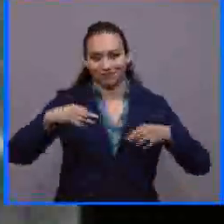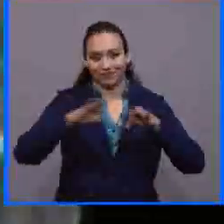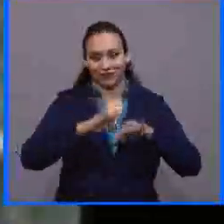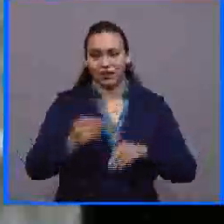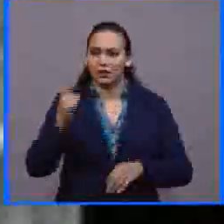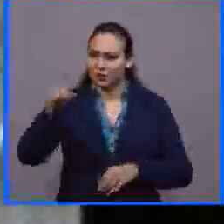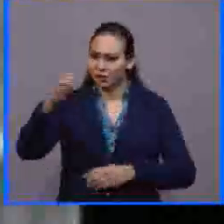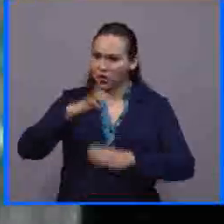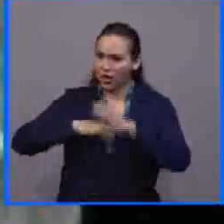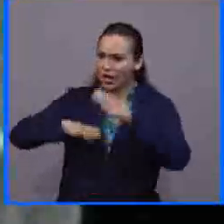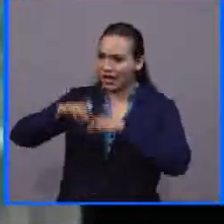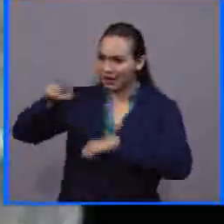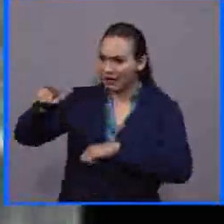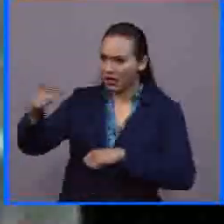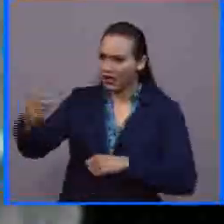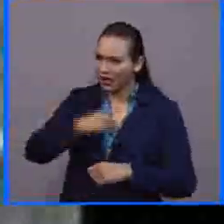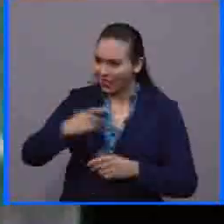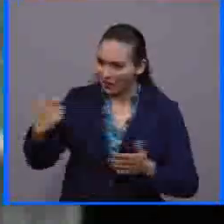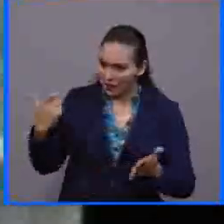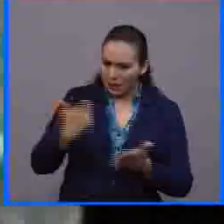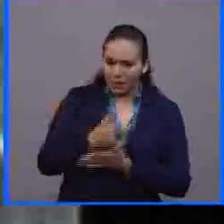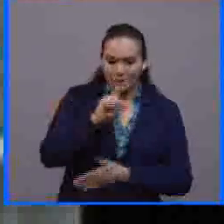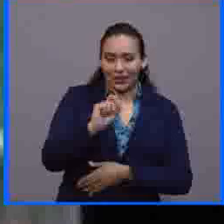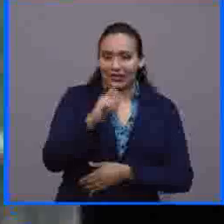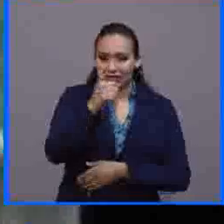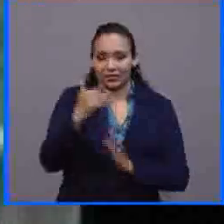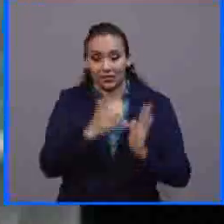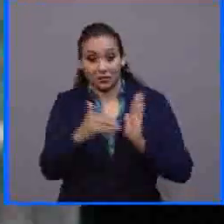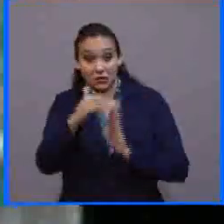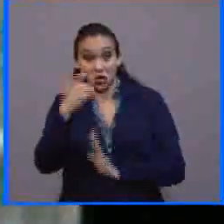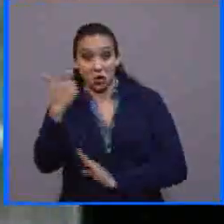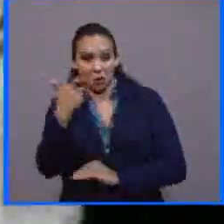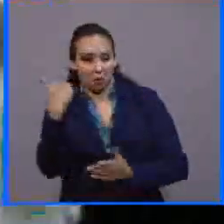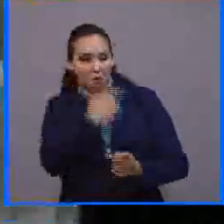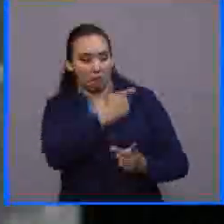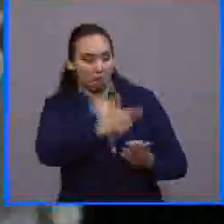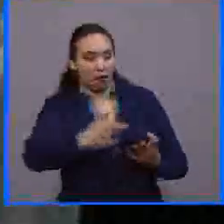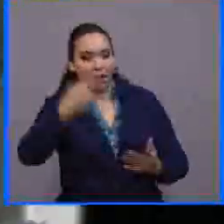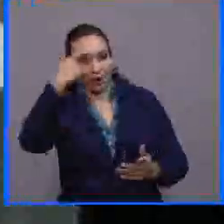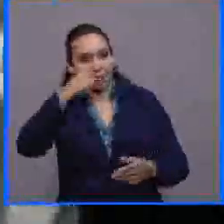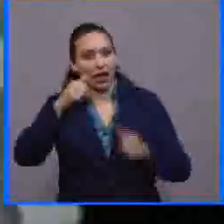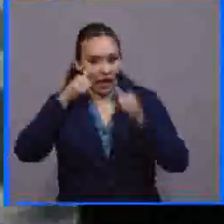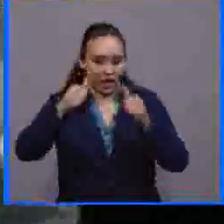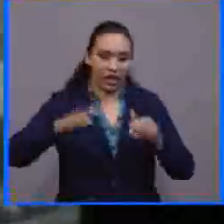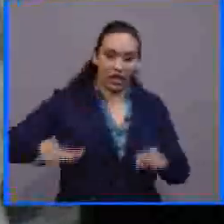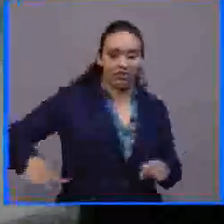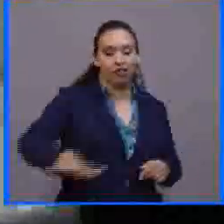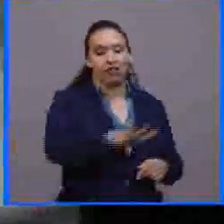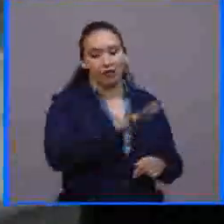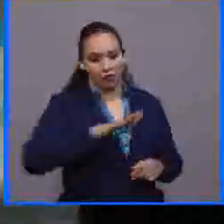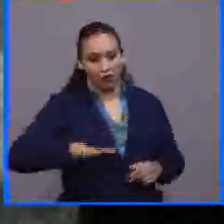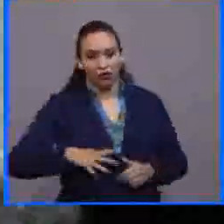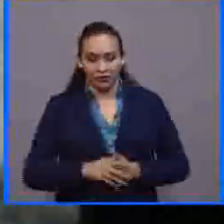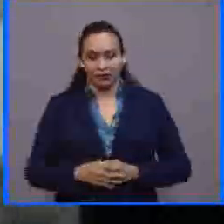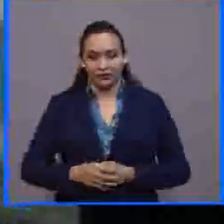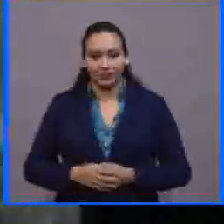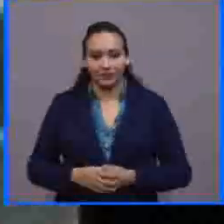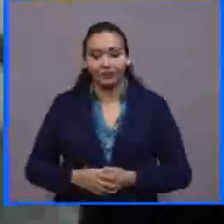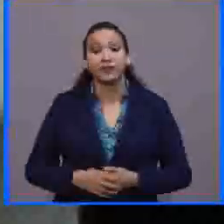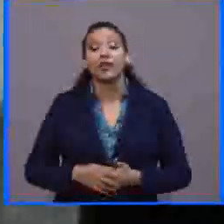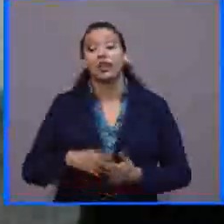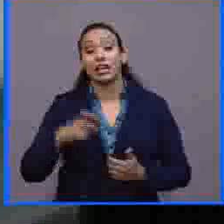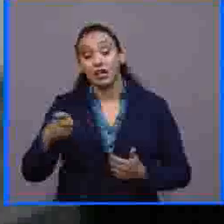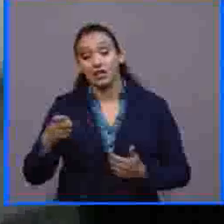condenó a la empresa al pago de 26 millones de pesos para atender todos estos reclamos. Fallo